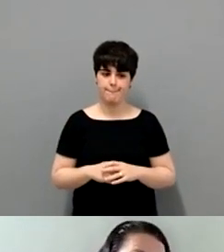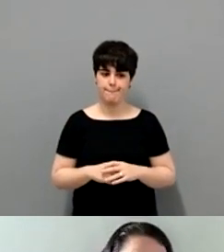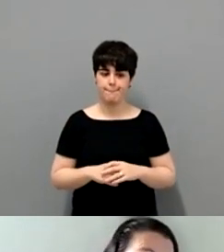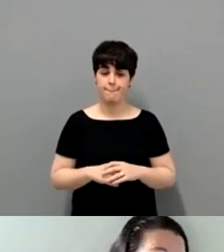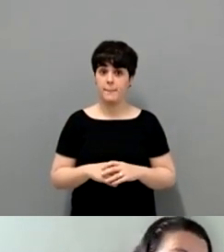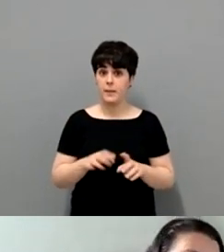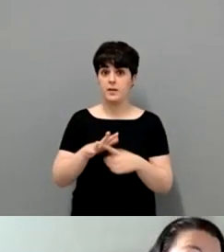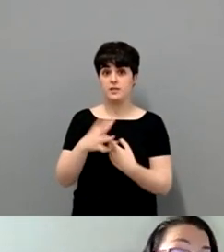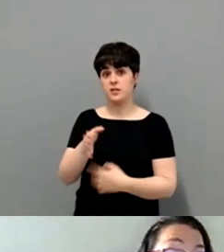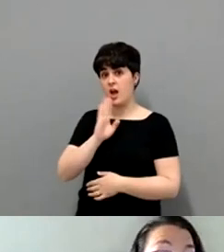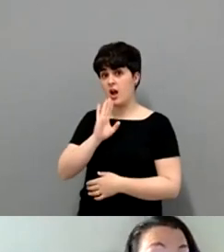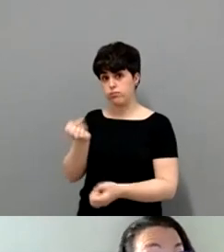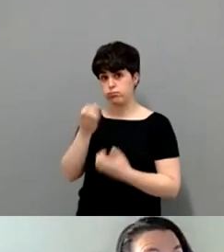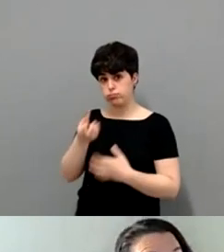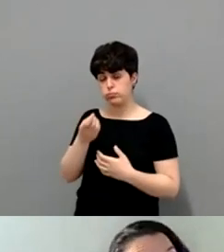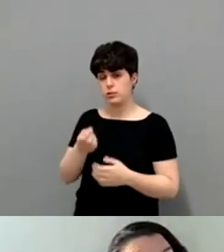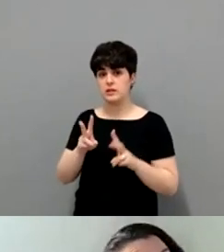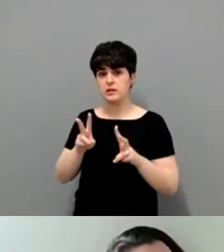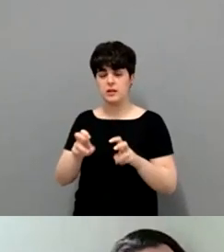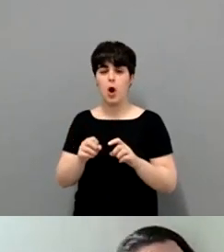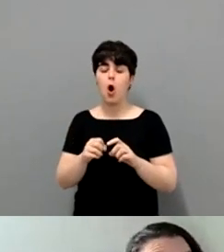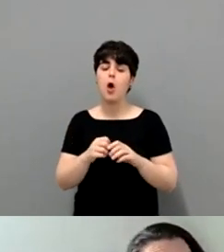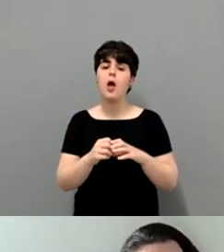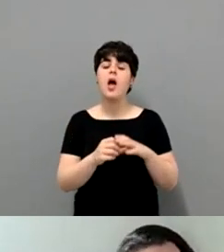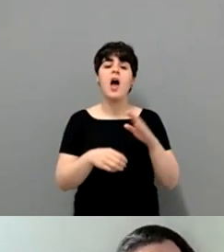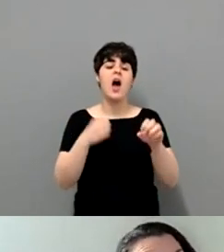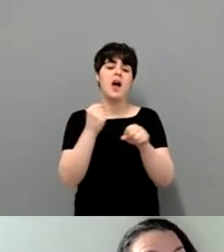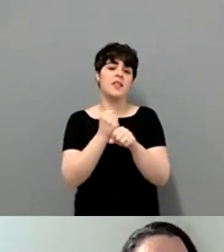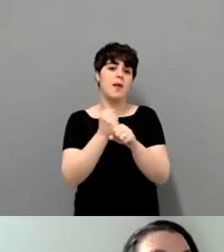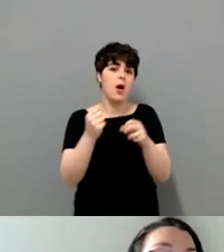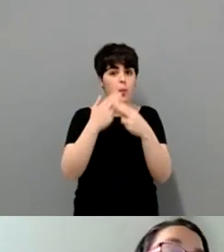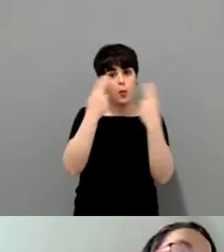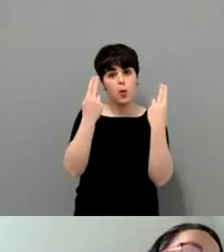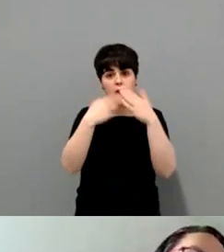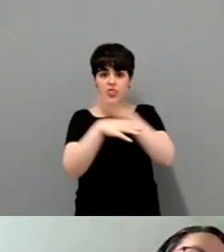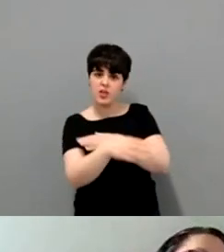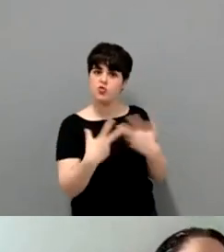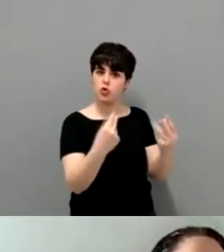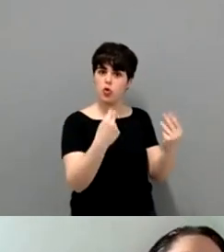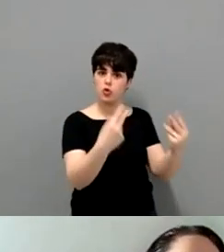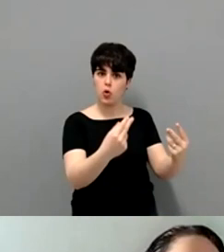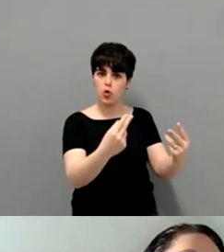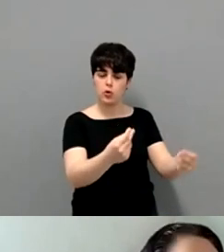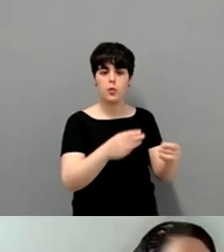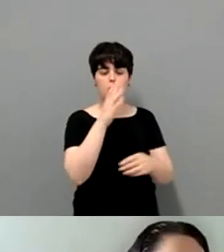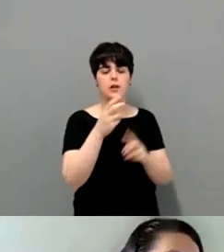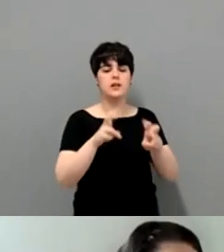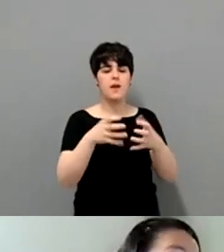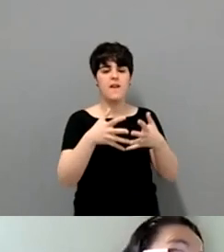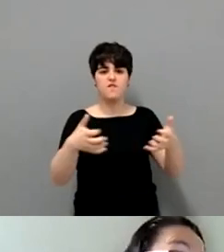Esto que nos comentas de la negativa al acceso al empleo público por denegación de informes de actitud, que